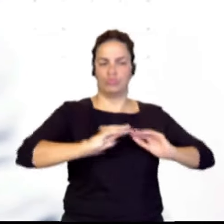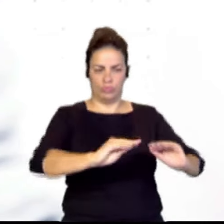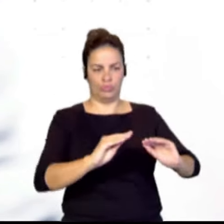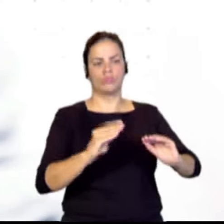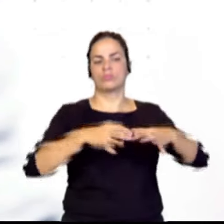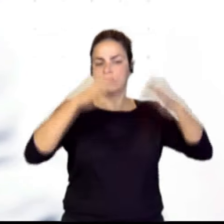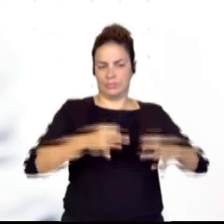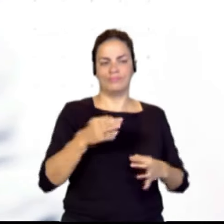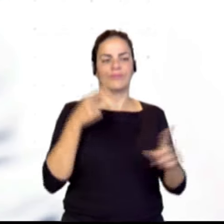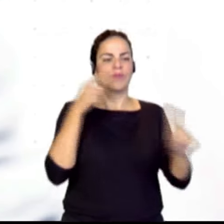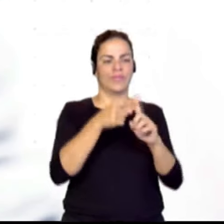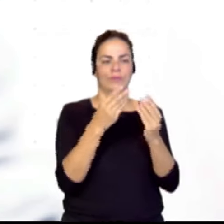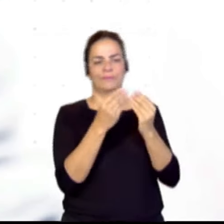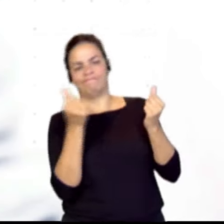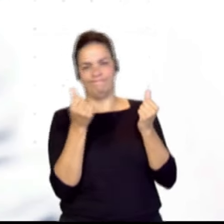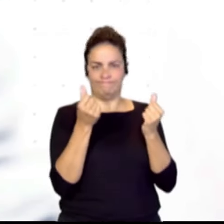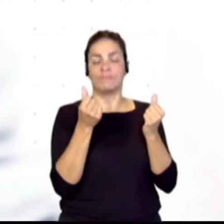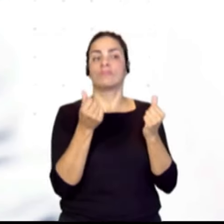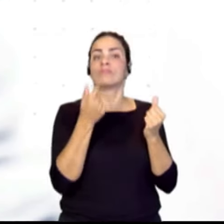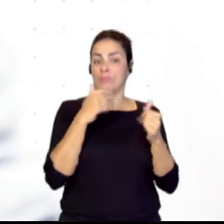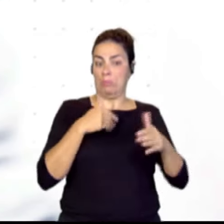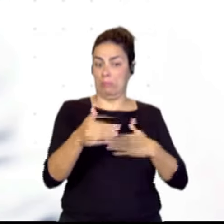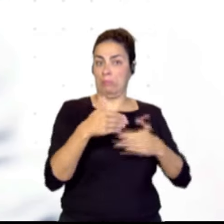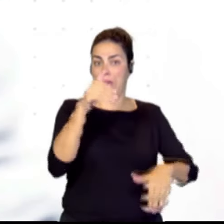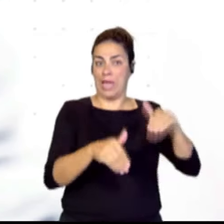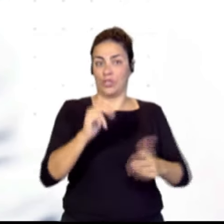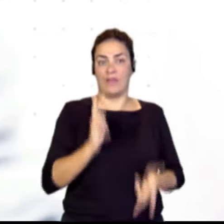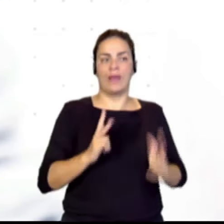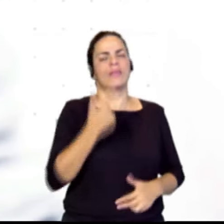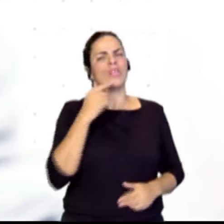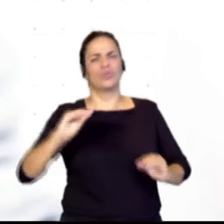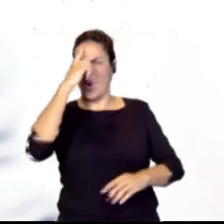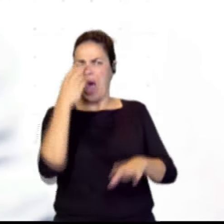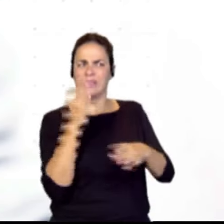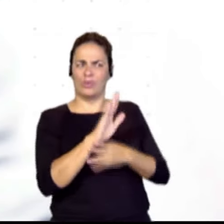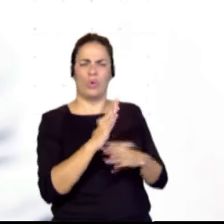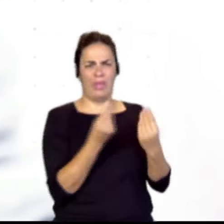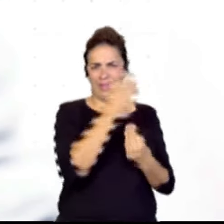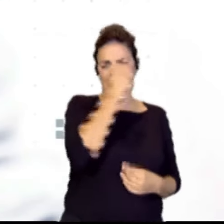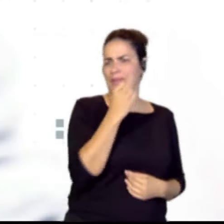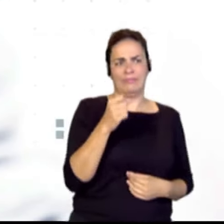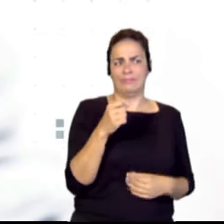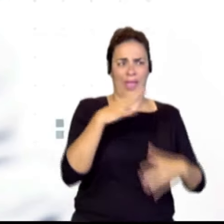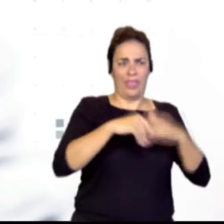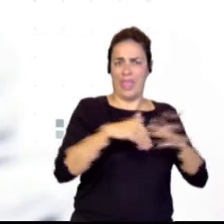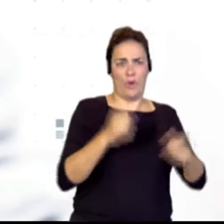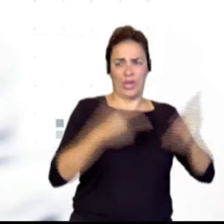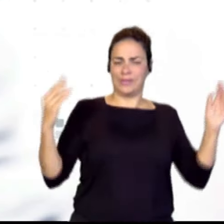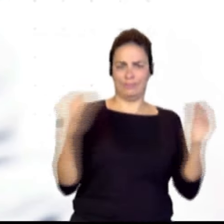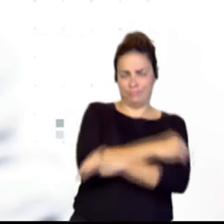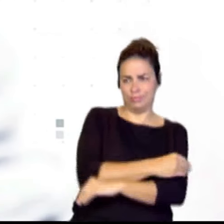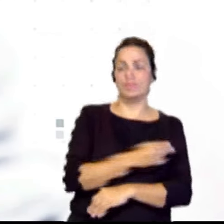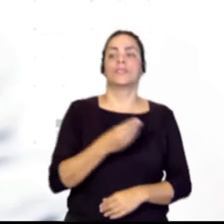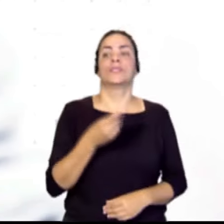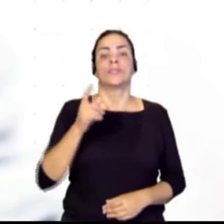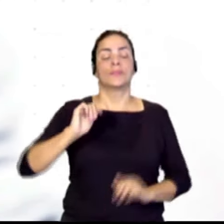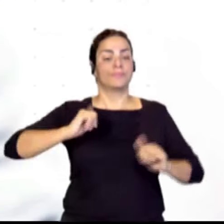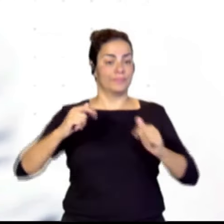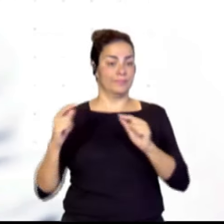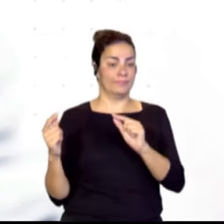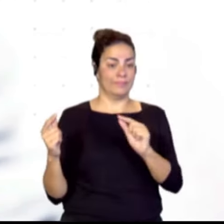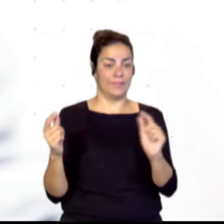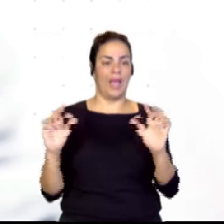vasca que su actitud ante eta es incompatible con la democracia el pnv en el último debate con un pacto entre el partido socialista